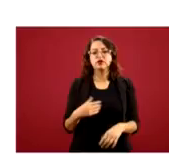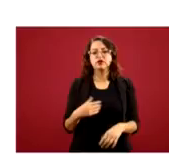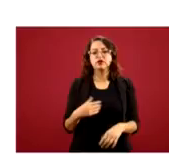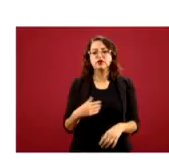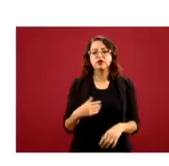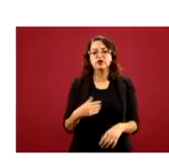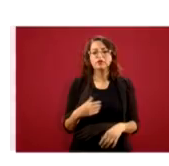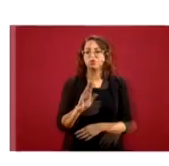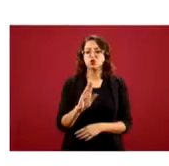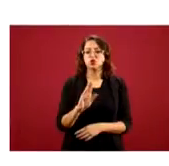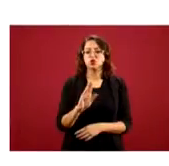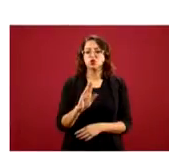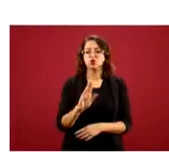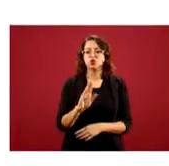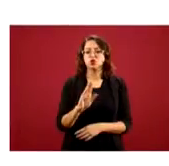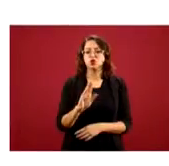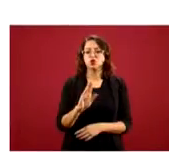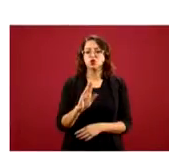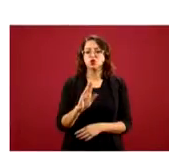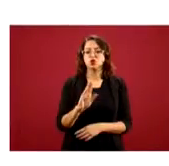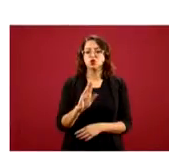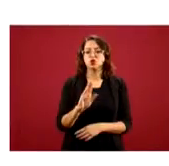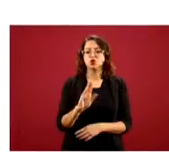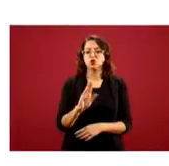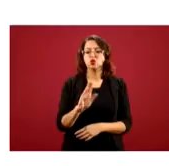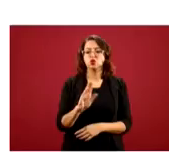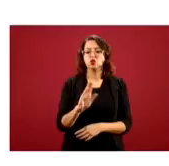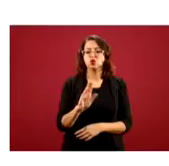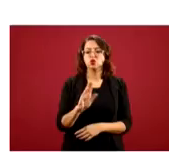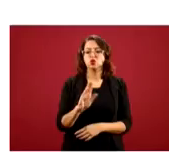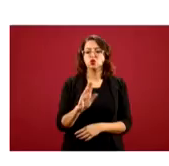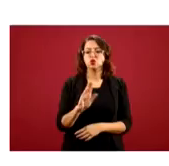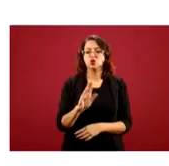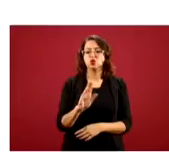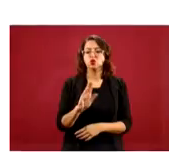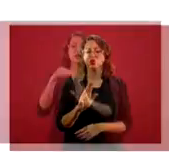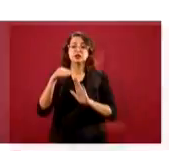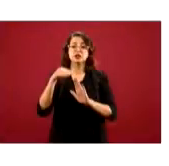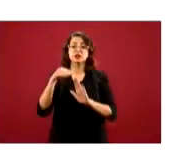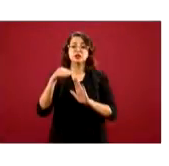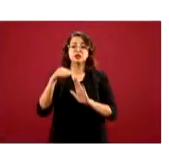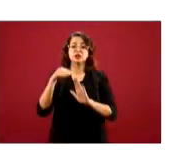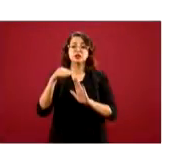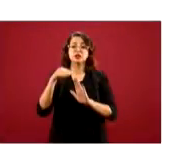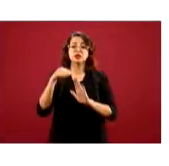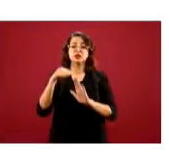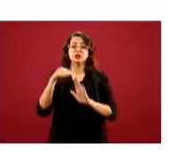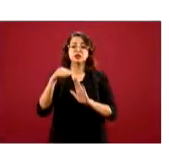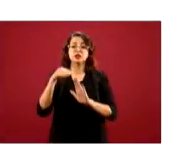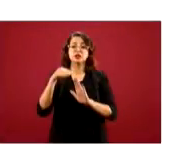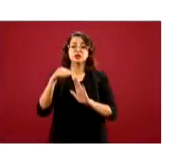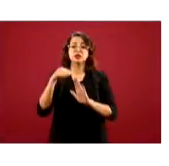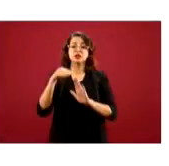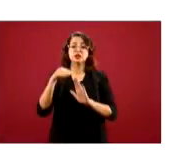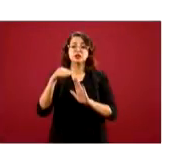en el que esta entidad presentó un déficit del 1 8 % también se dio a conocer que